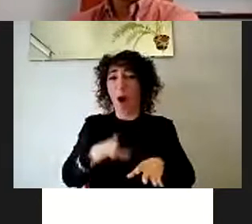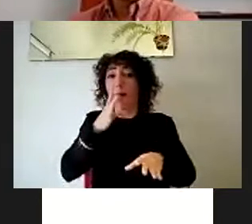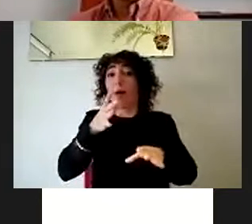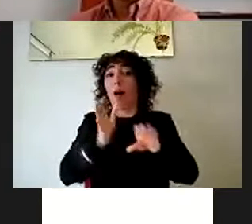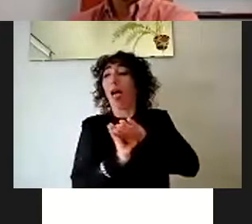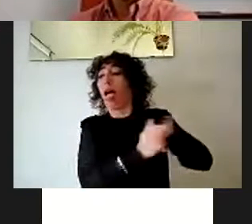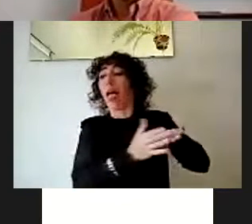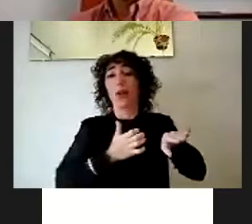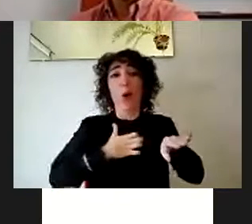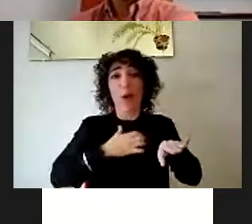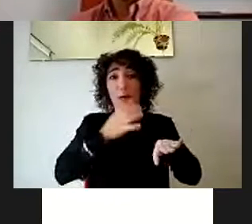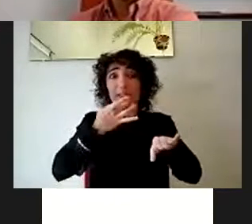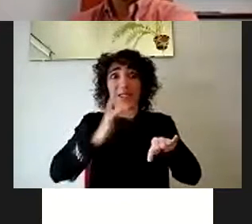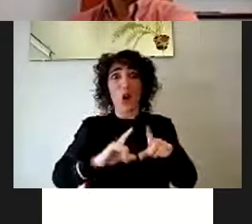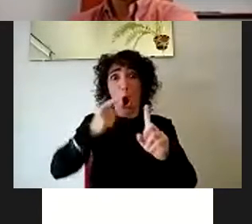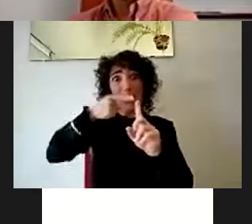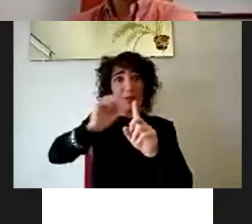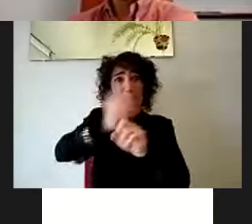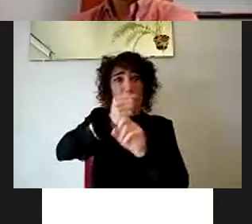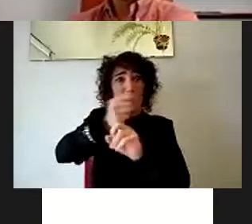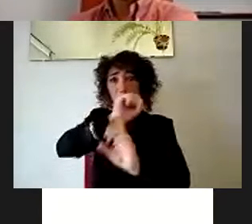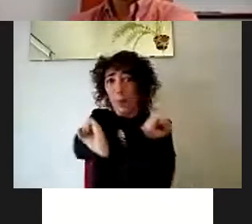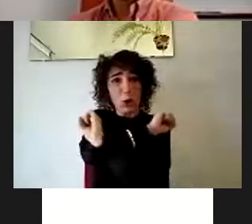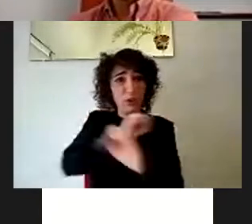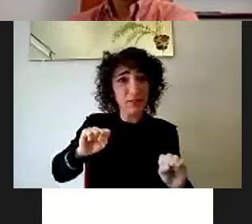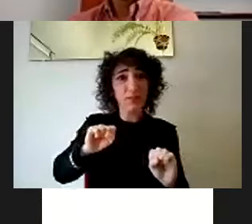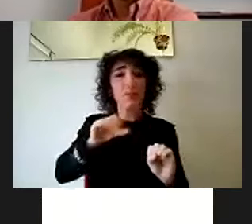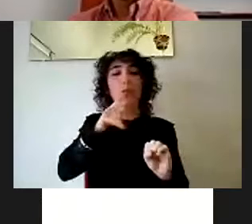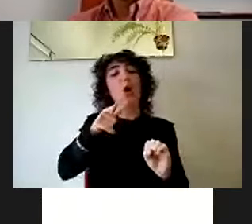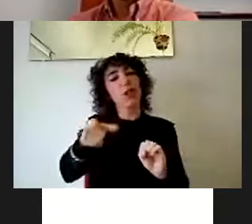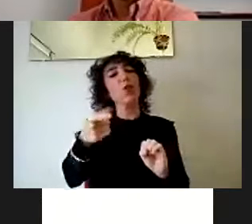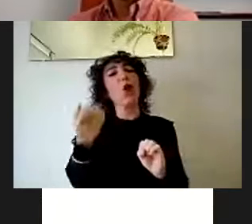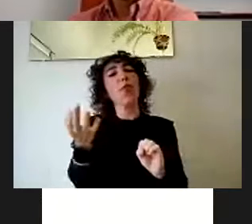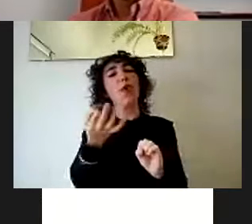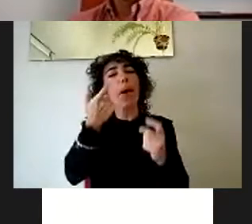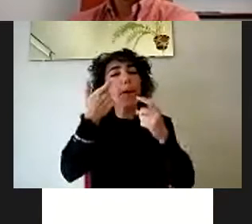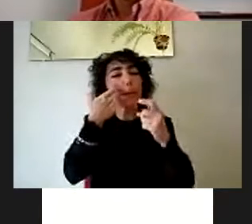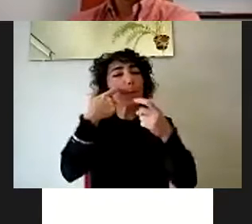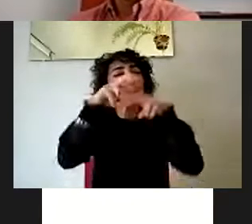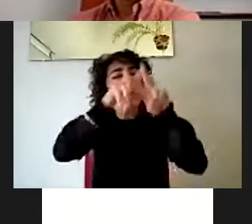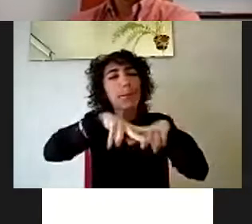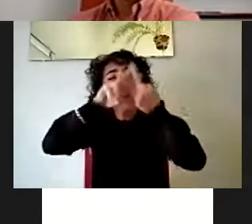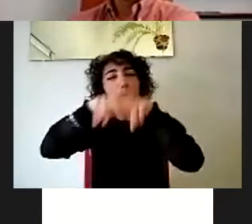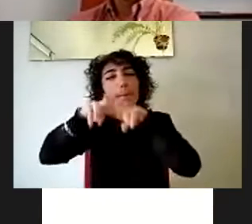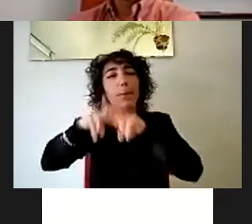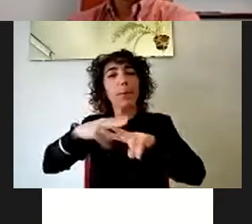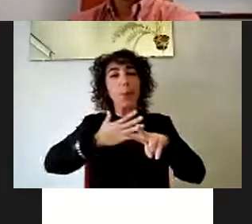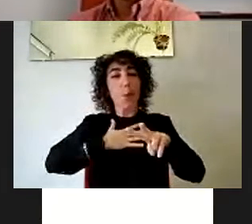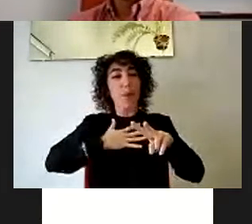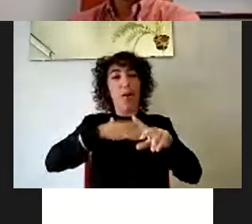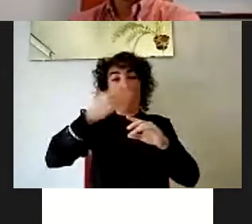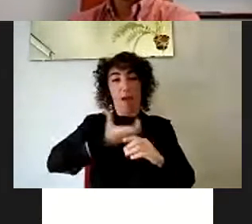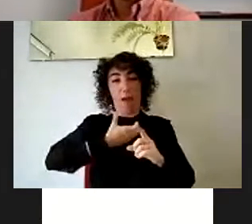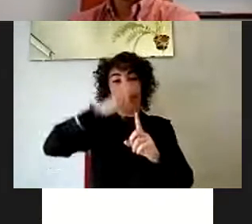Pues miren, ver todos y cada uno de las potencias de los suministros eléctricos propiedad del Ayuntamiento de Tías, reducir